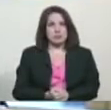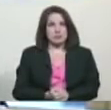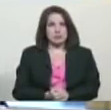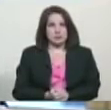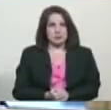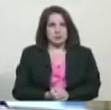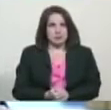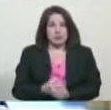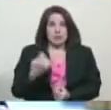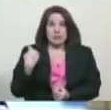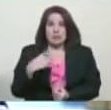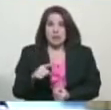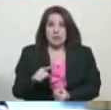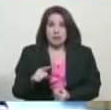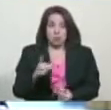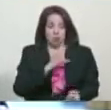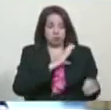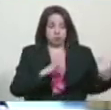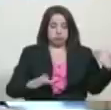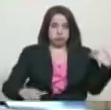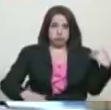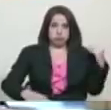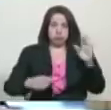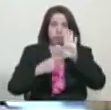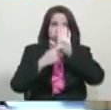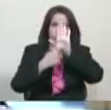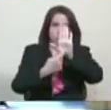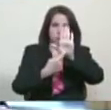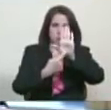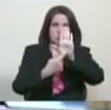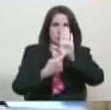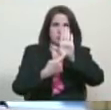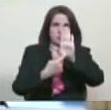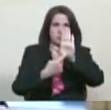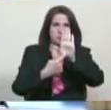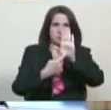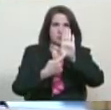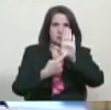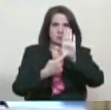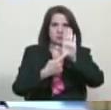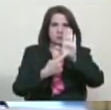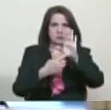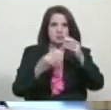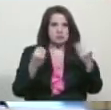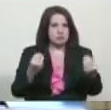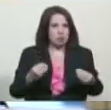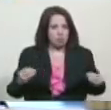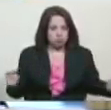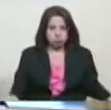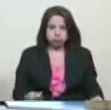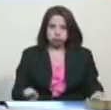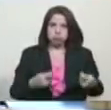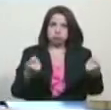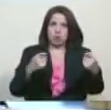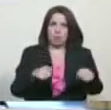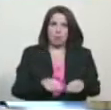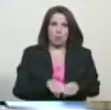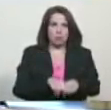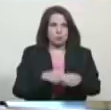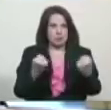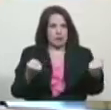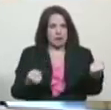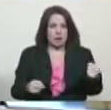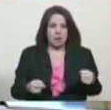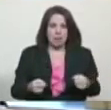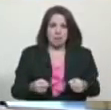Tenemos la presencia del Cristo Redentor en nuestras manos para multiplicar panes, peces,